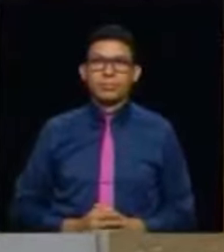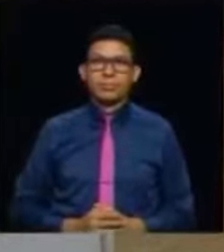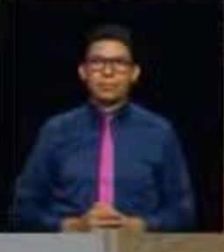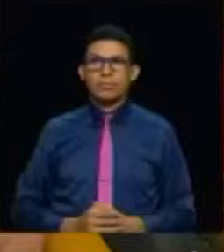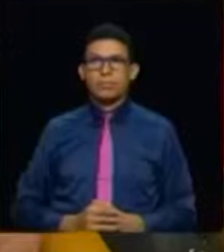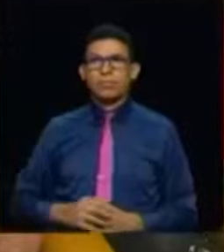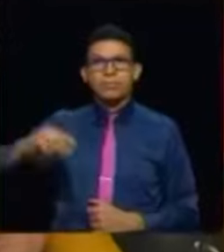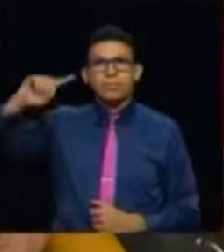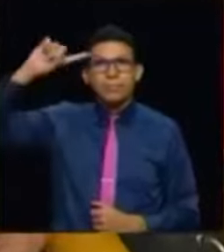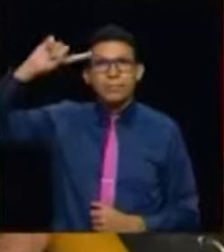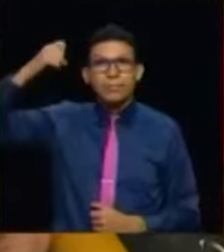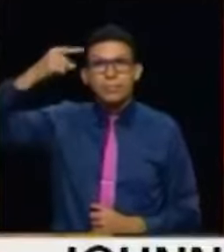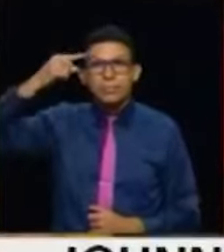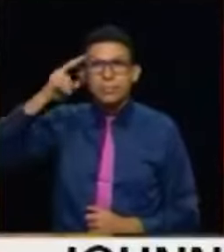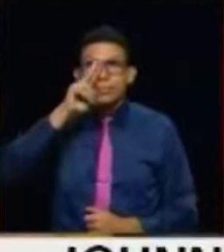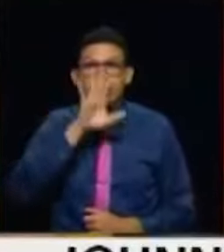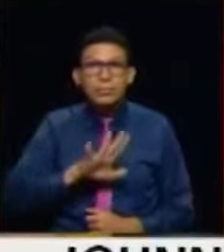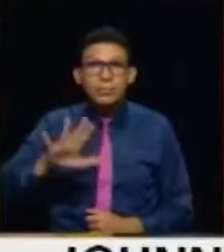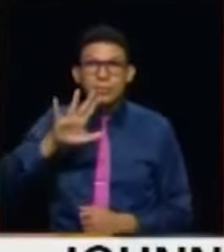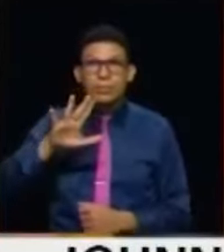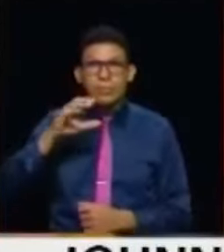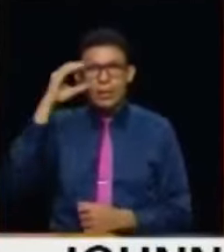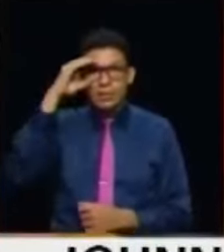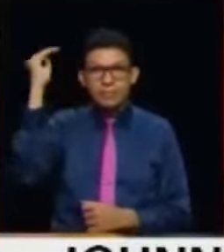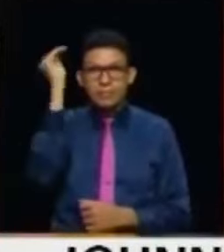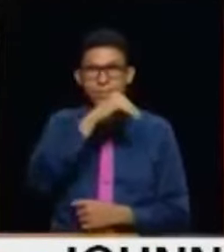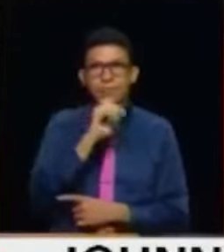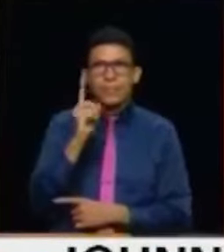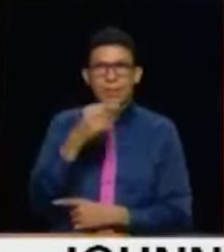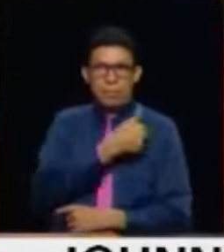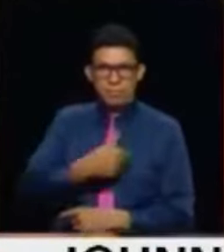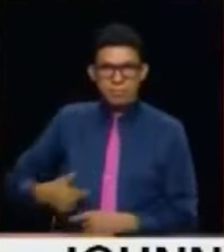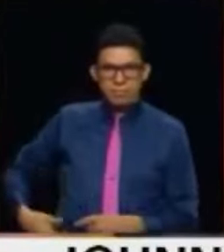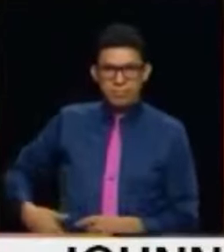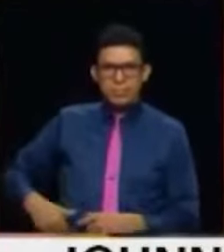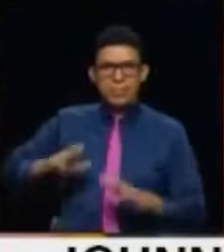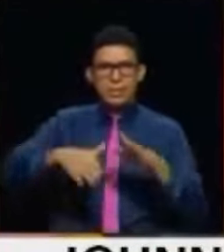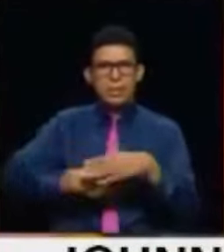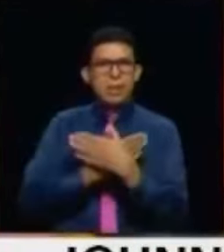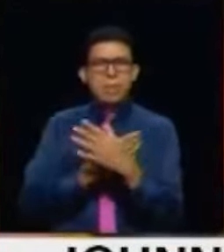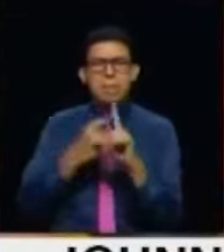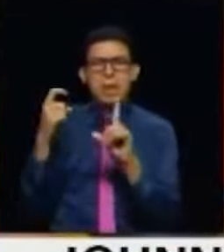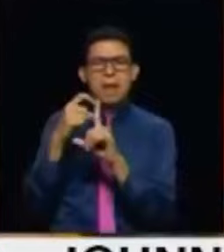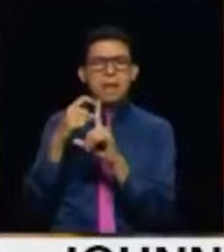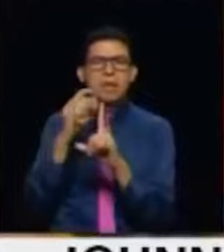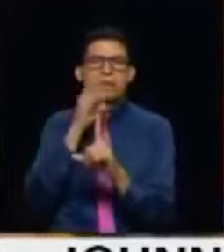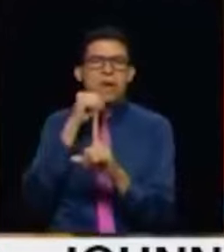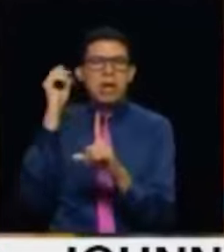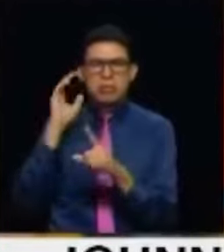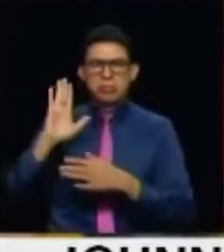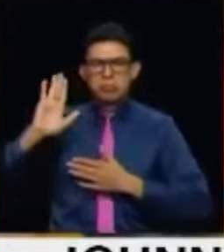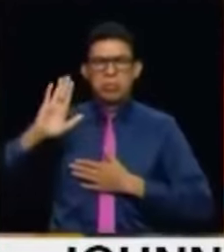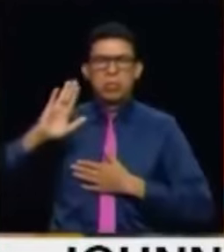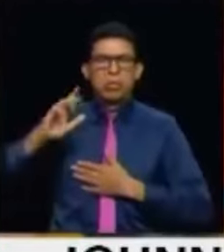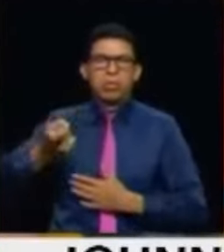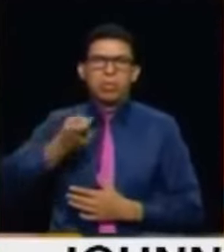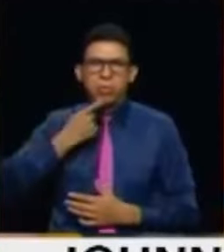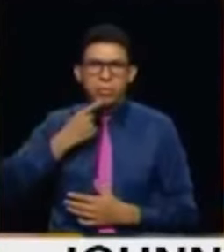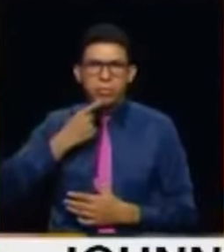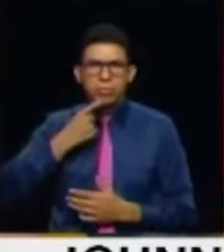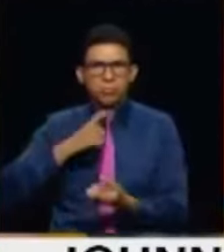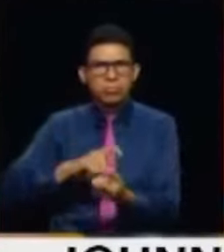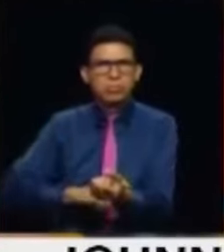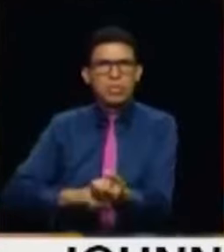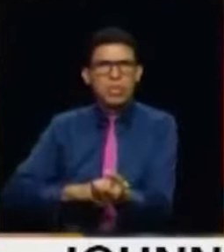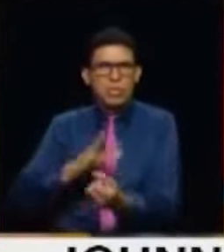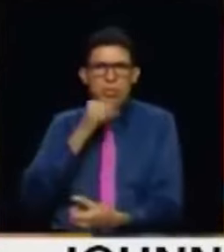gobierno nacional es al señor Gustavo Petro, presidente de la República, un hombre sin palabra, un hombre que no tiene carácter